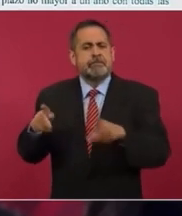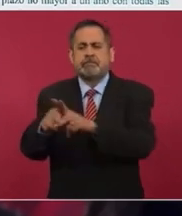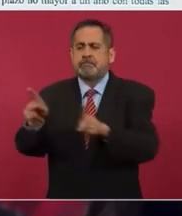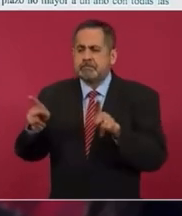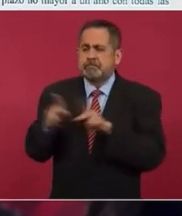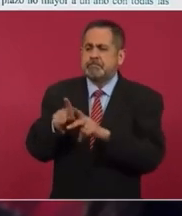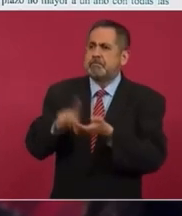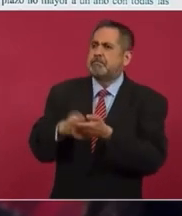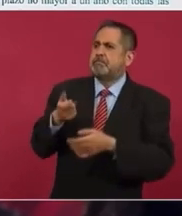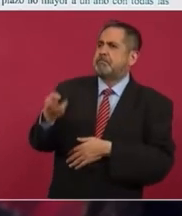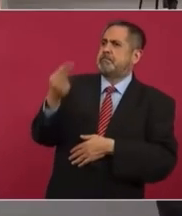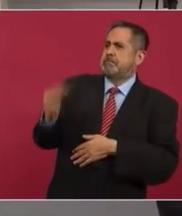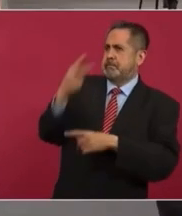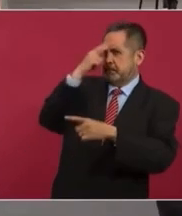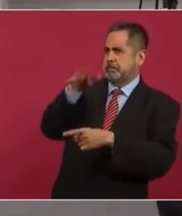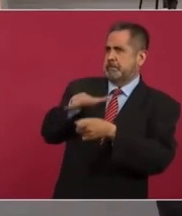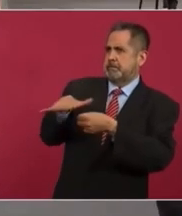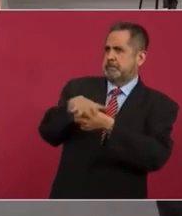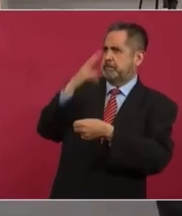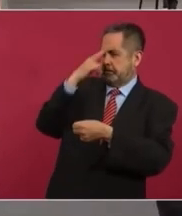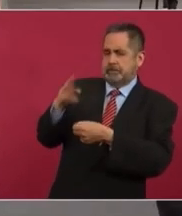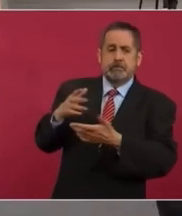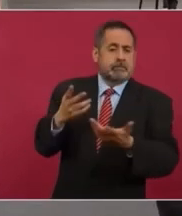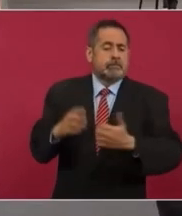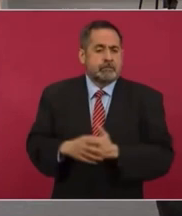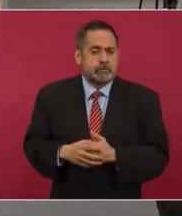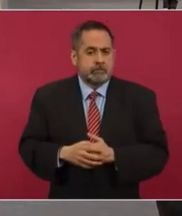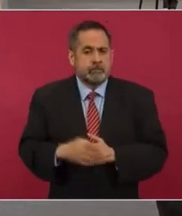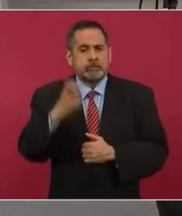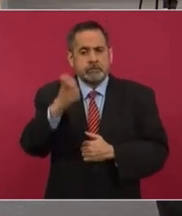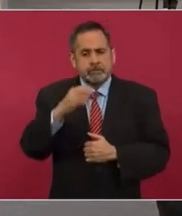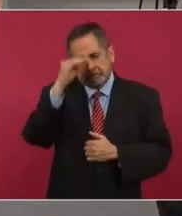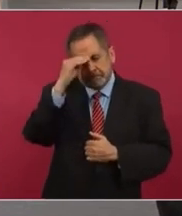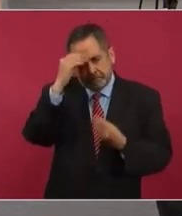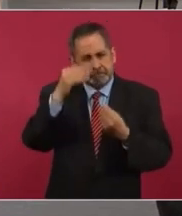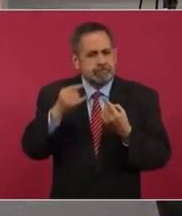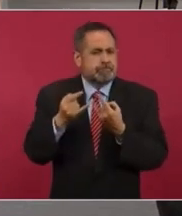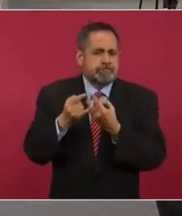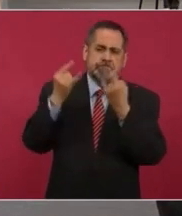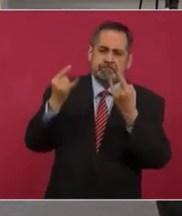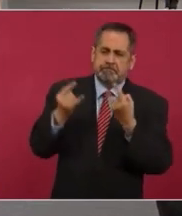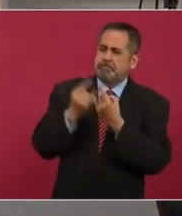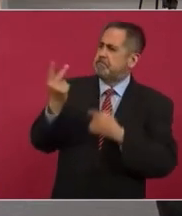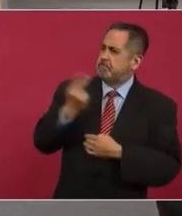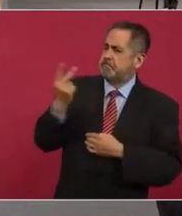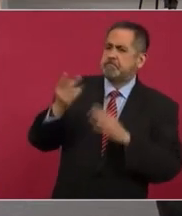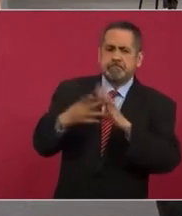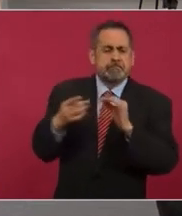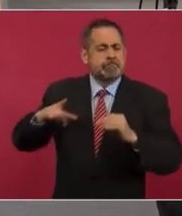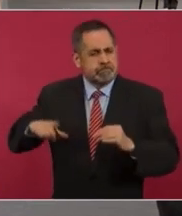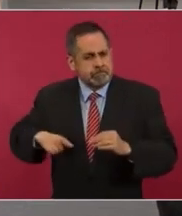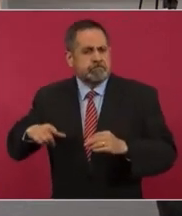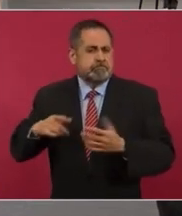de México. Con esta reflexión sobre las relaciones históricas de nuestros pueblos y